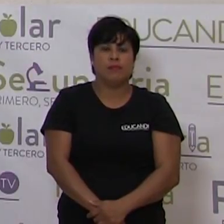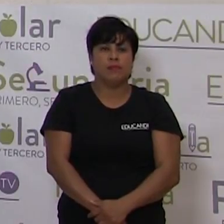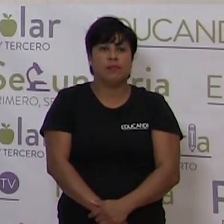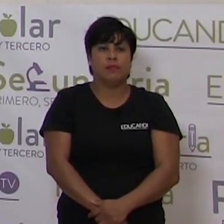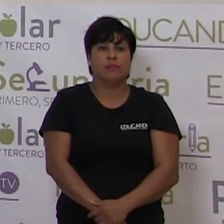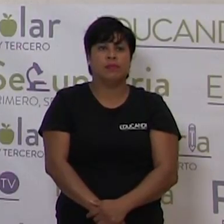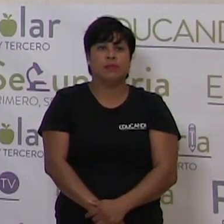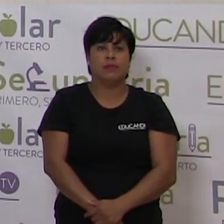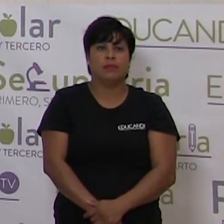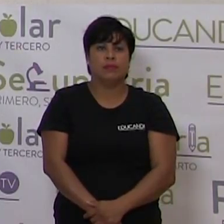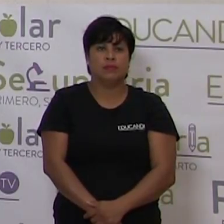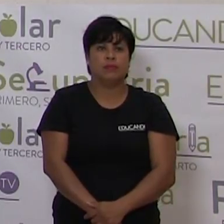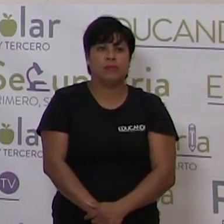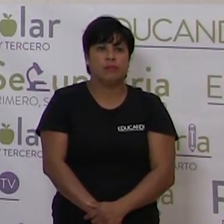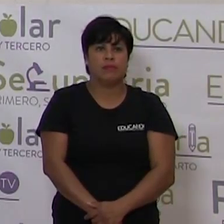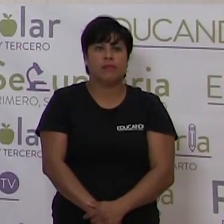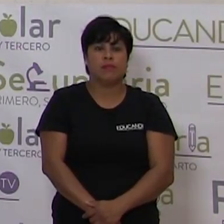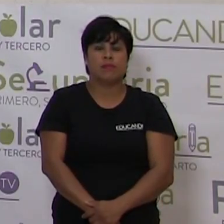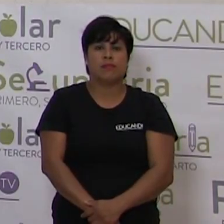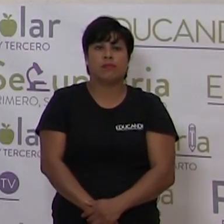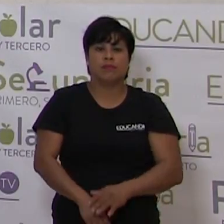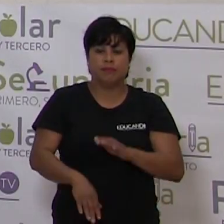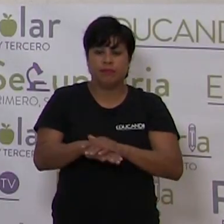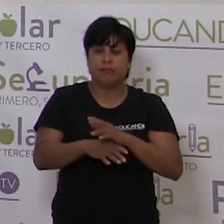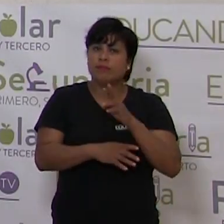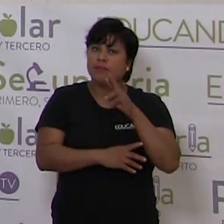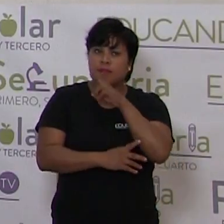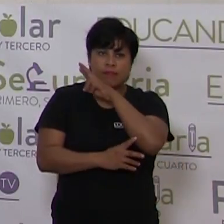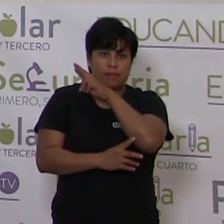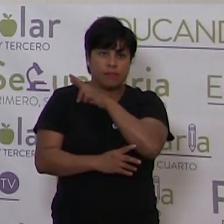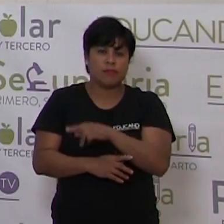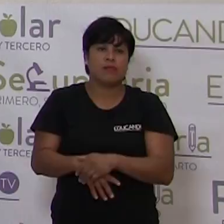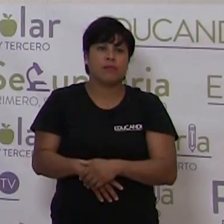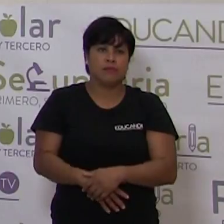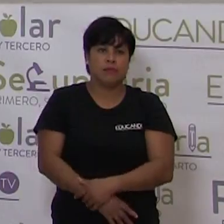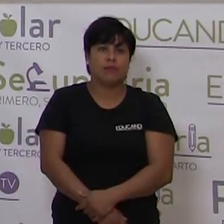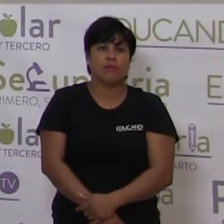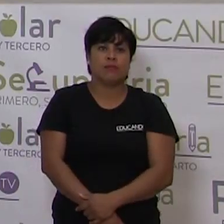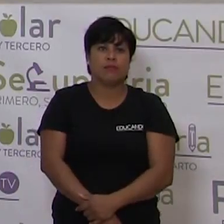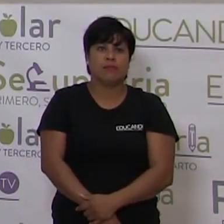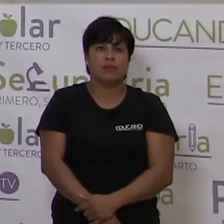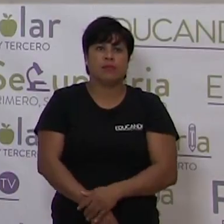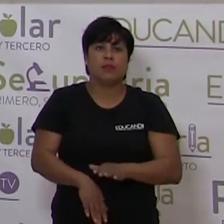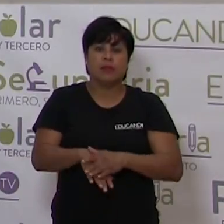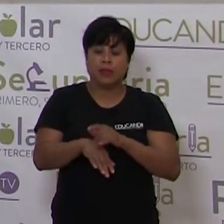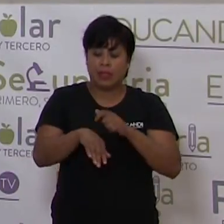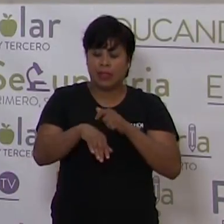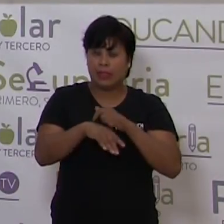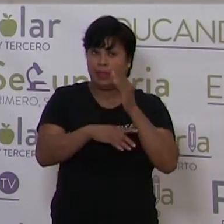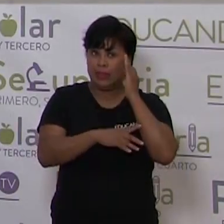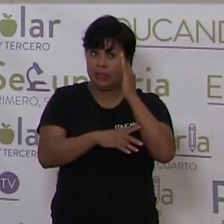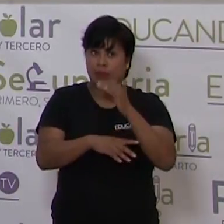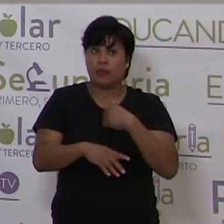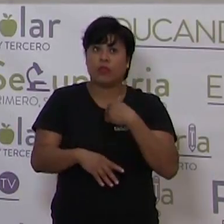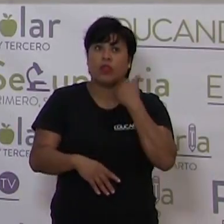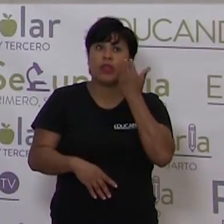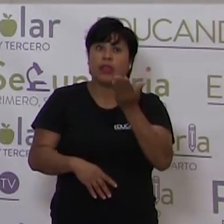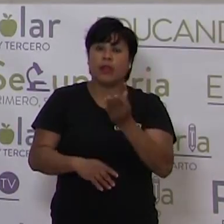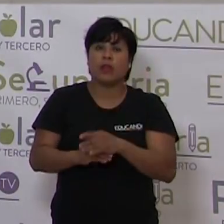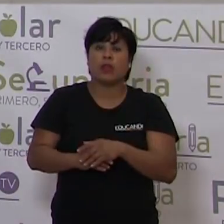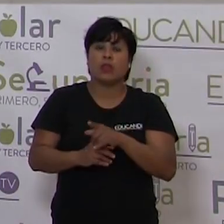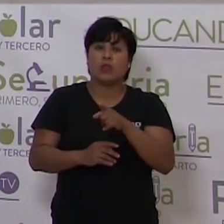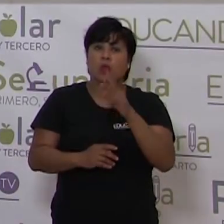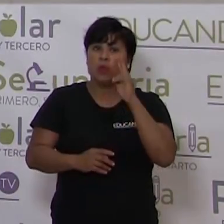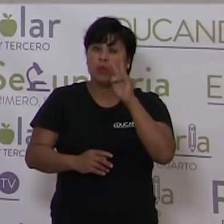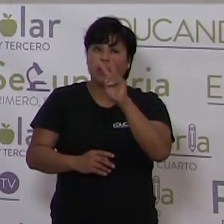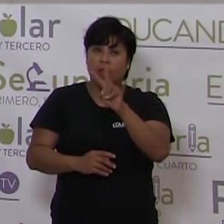Voy a hacerlo lo más rápido que pueda, porque se me está acabando el tiempo. Quiero que de